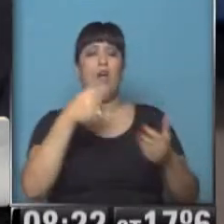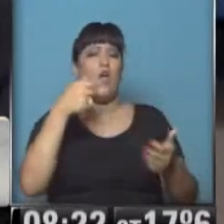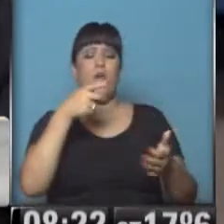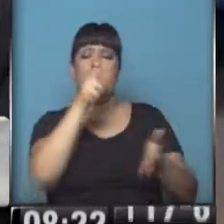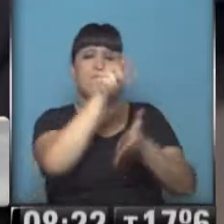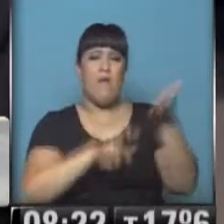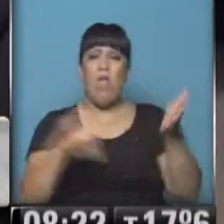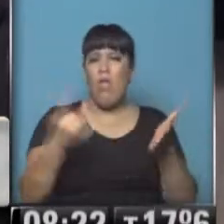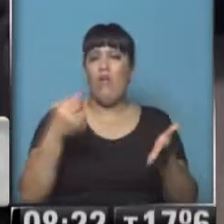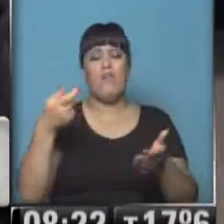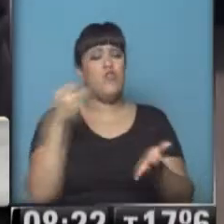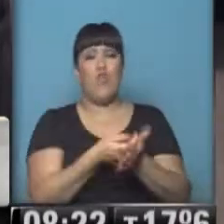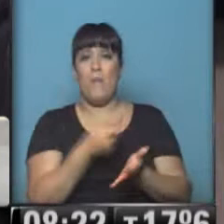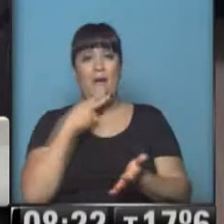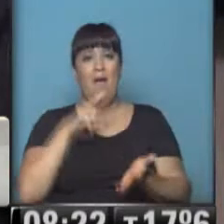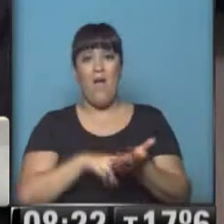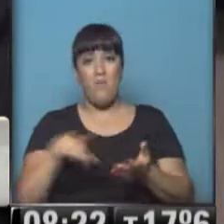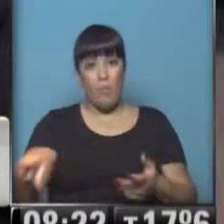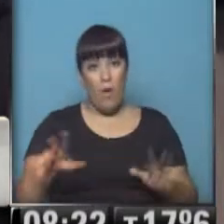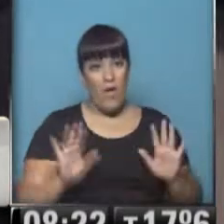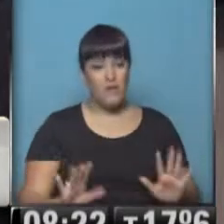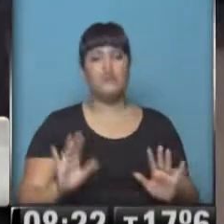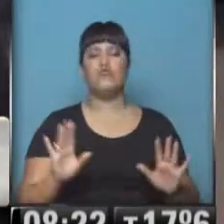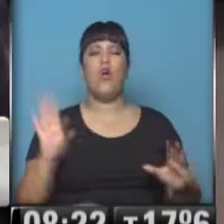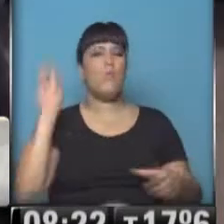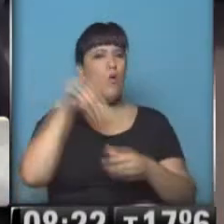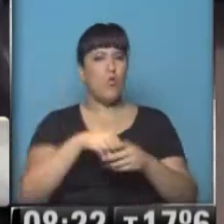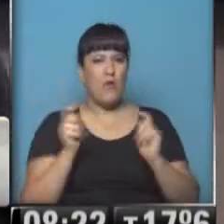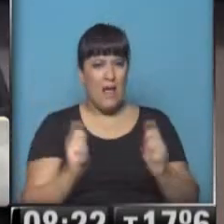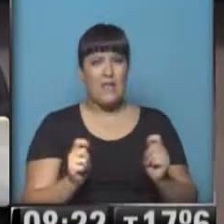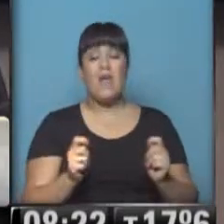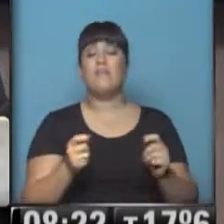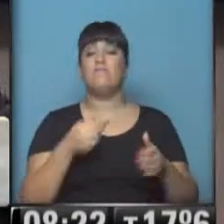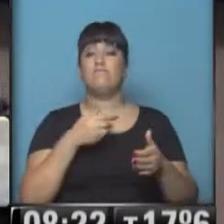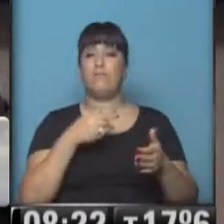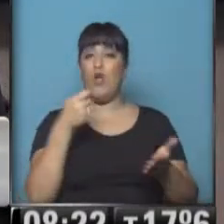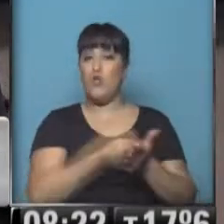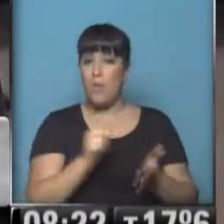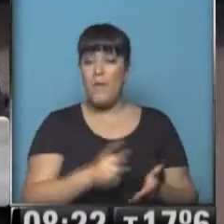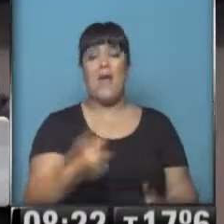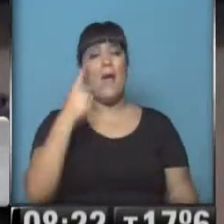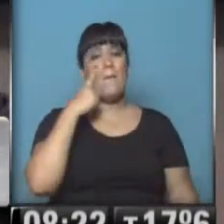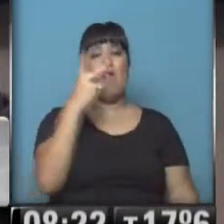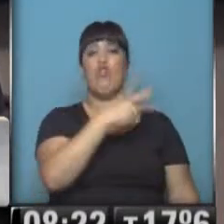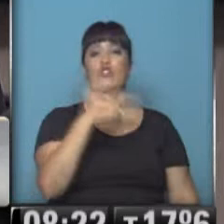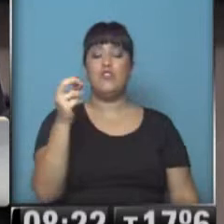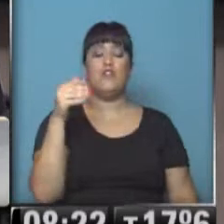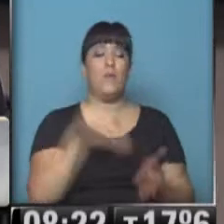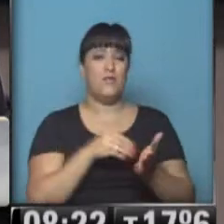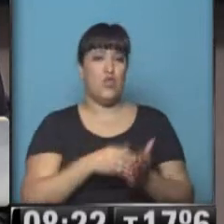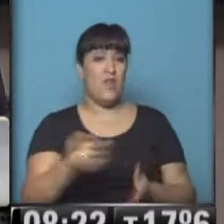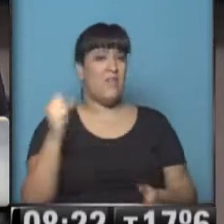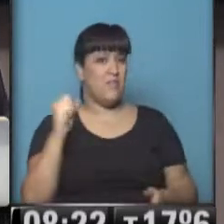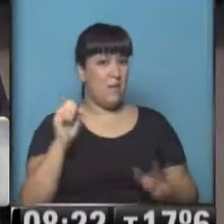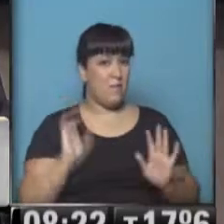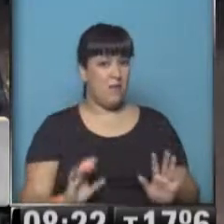facturas apócrifas que estaría involucrando en este momento una evasión que llegaría a los 1.200 millones de pesos de acuerdo a lo que